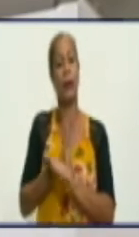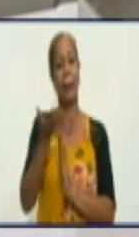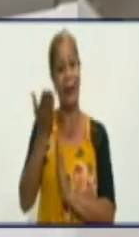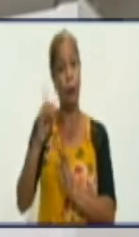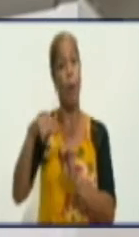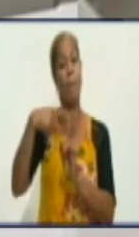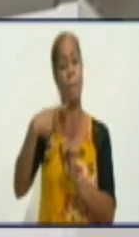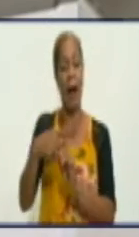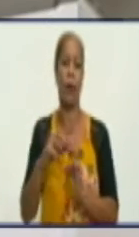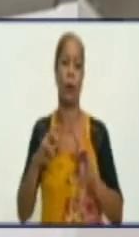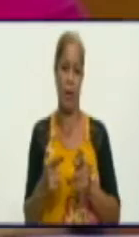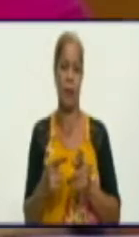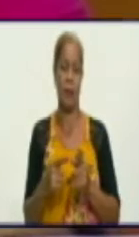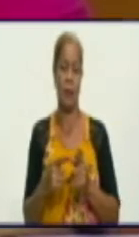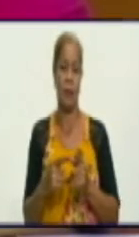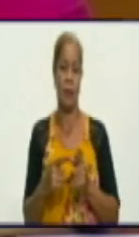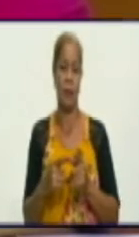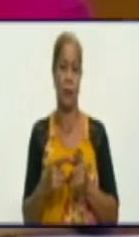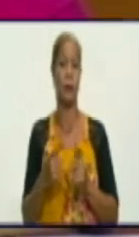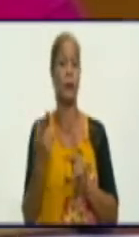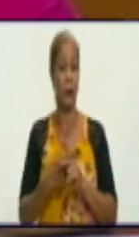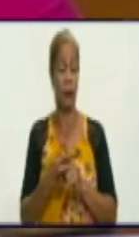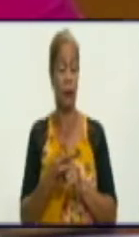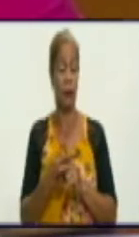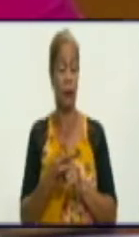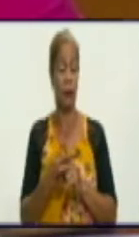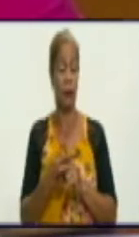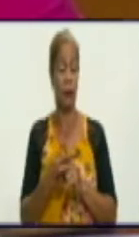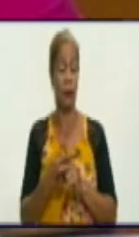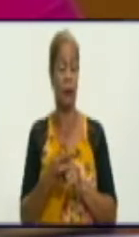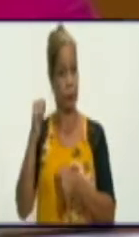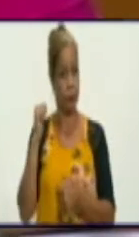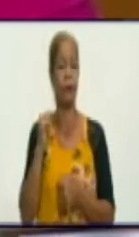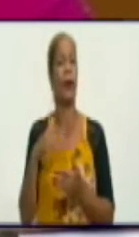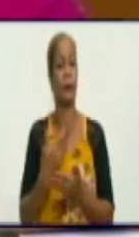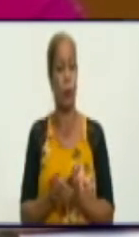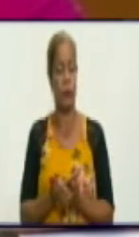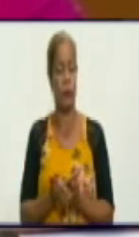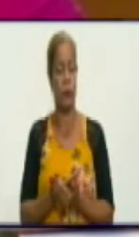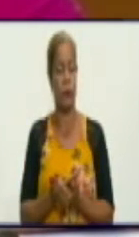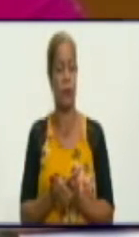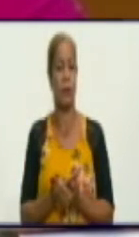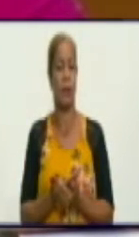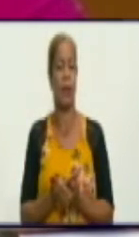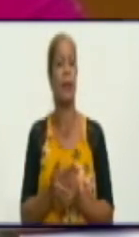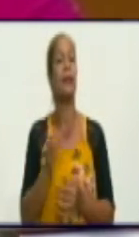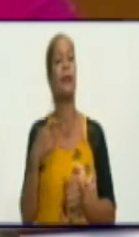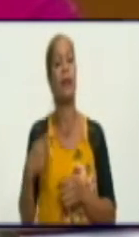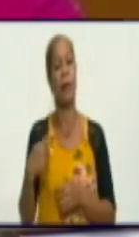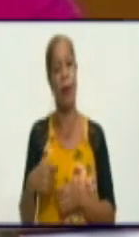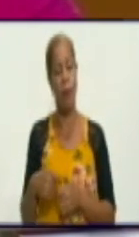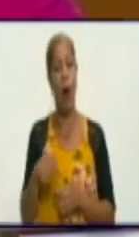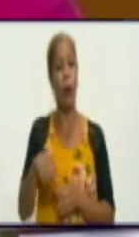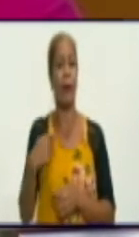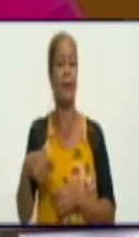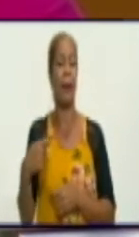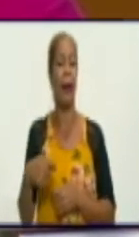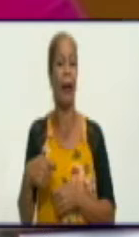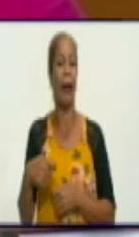masivo de los casos y volver de nuevo a una transmisión que se haga entonces de manera incontrolable. Por lo que